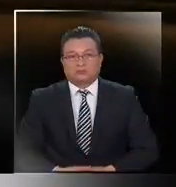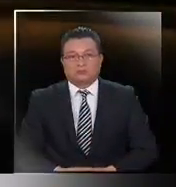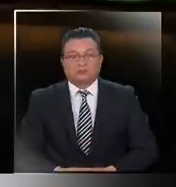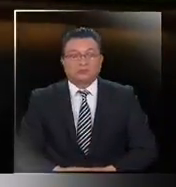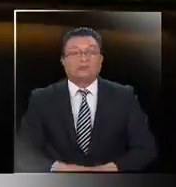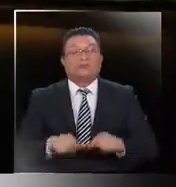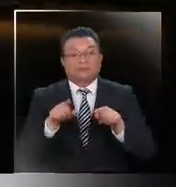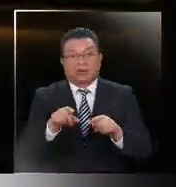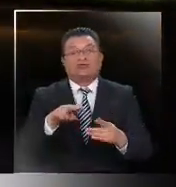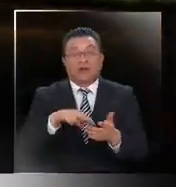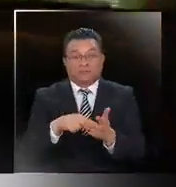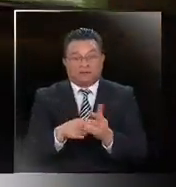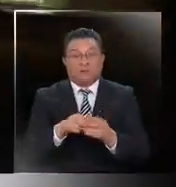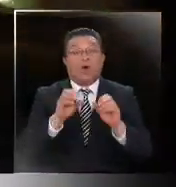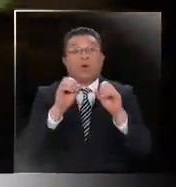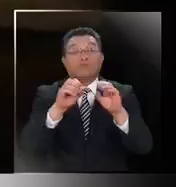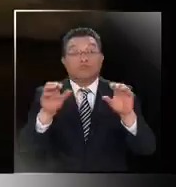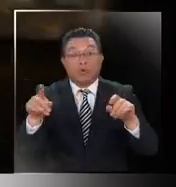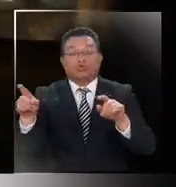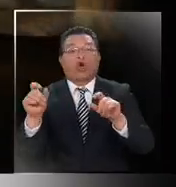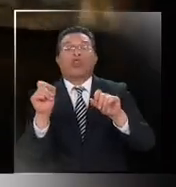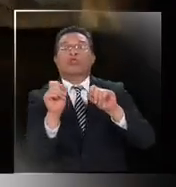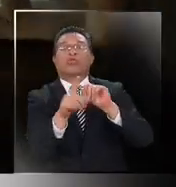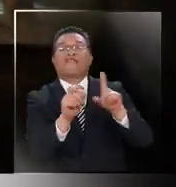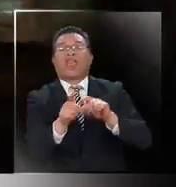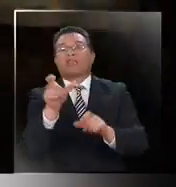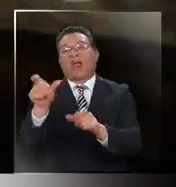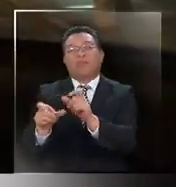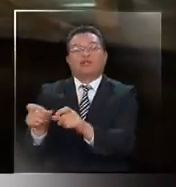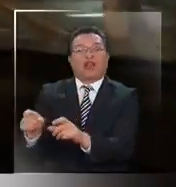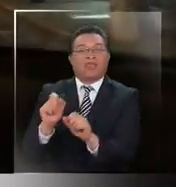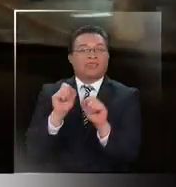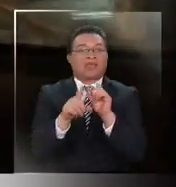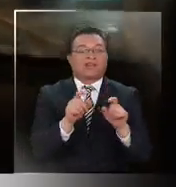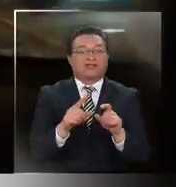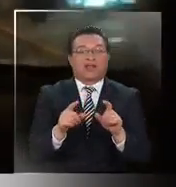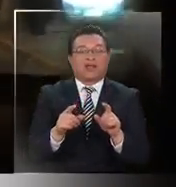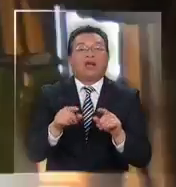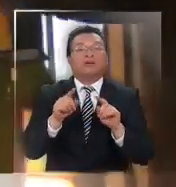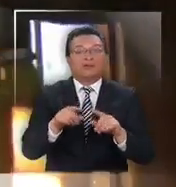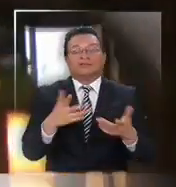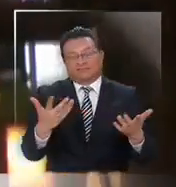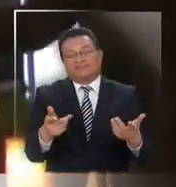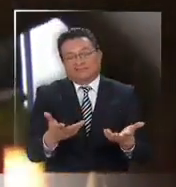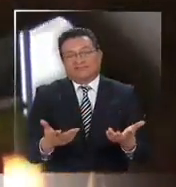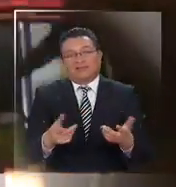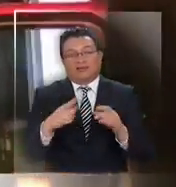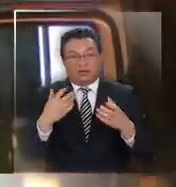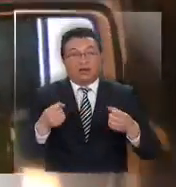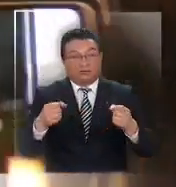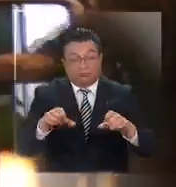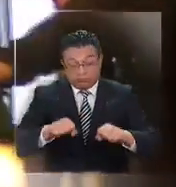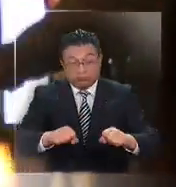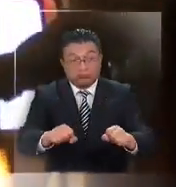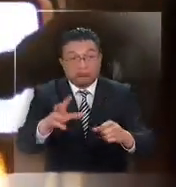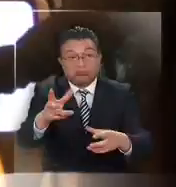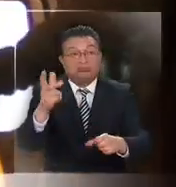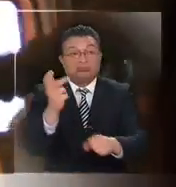Es el problema que hay, entonces mucha gente quizás defiende a estos comerciantes ambulantes, pero sobre todo el trasfondo. Un carro que fue